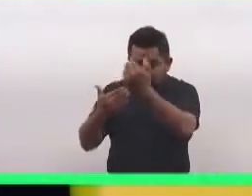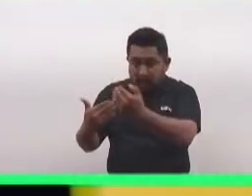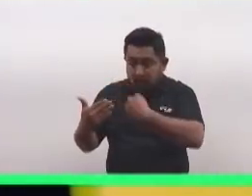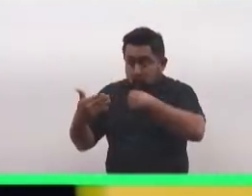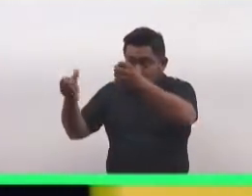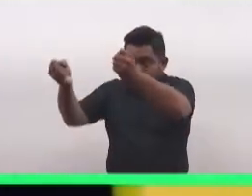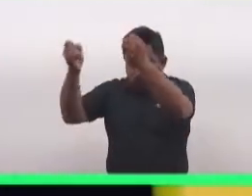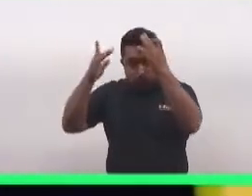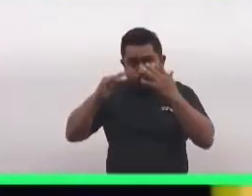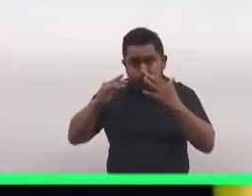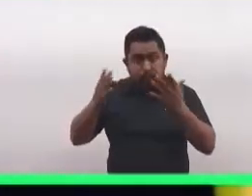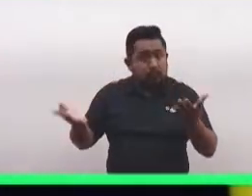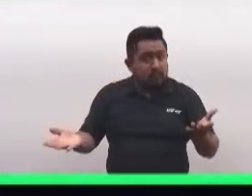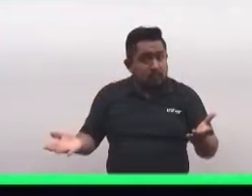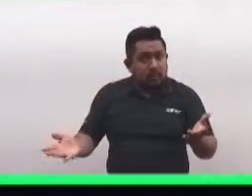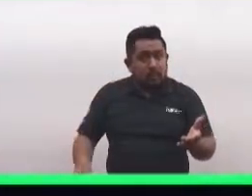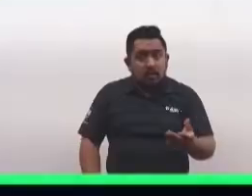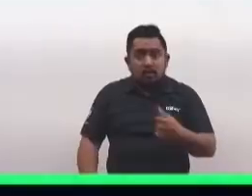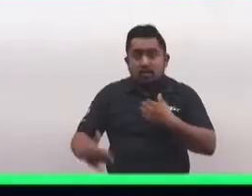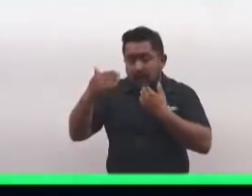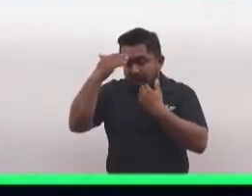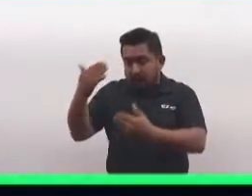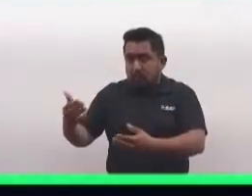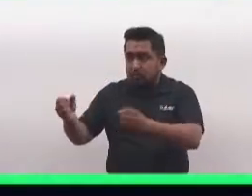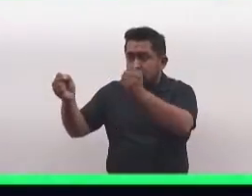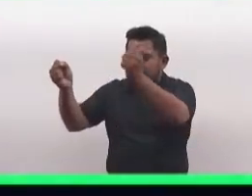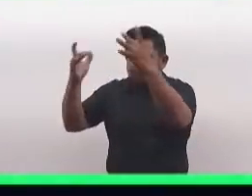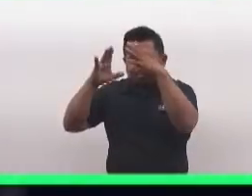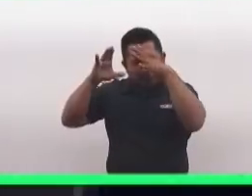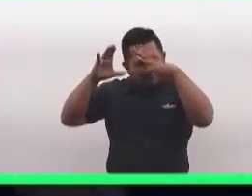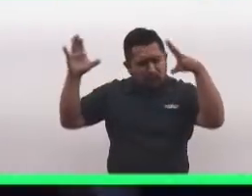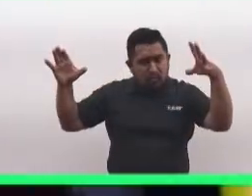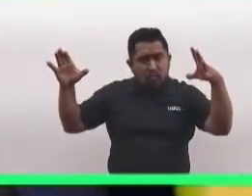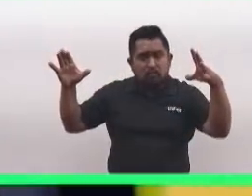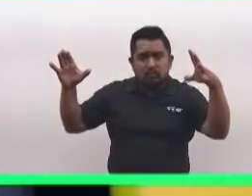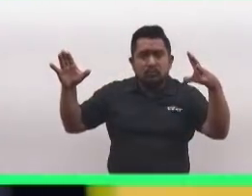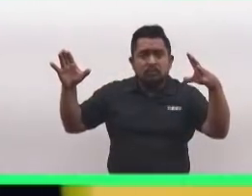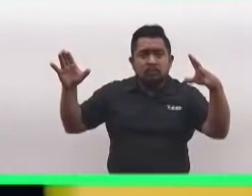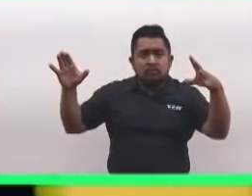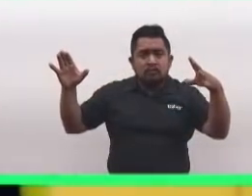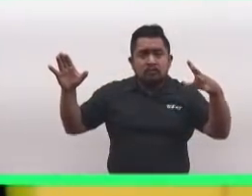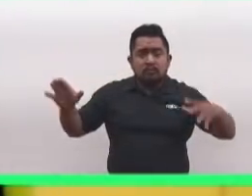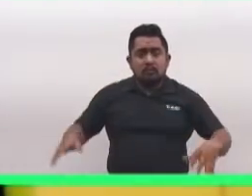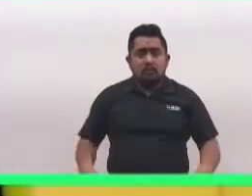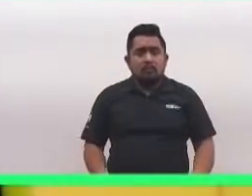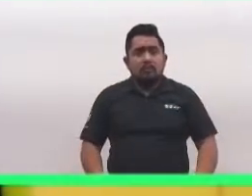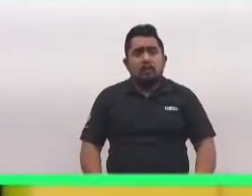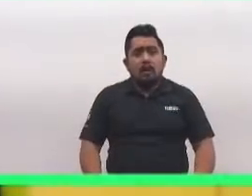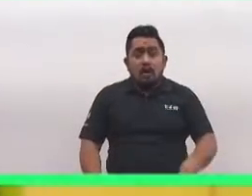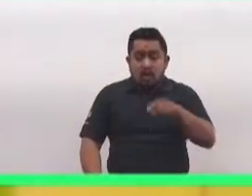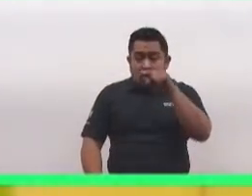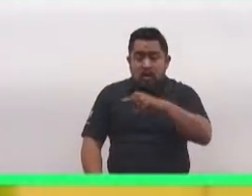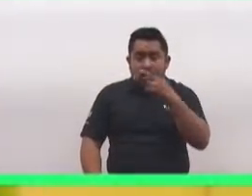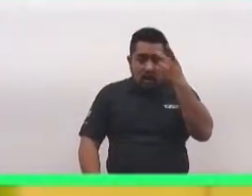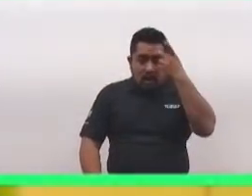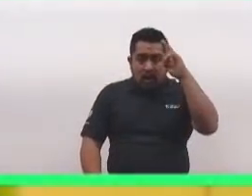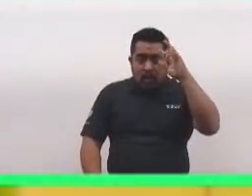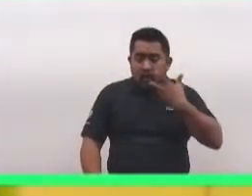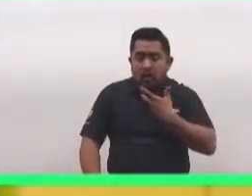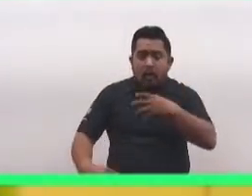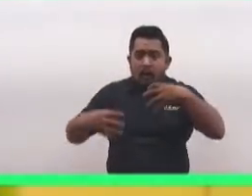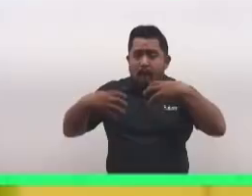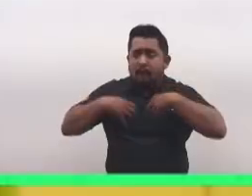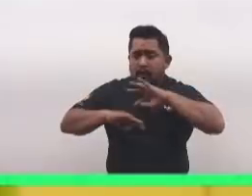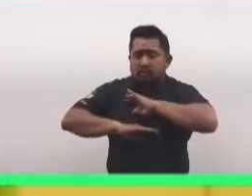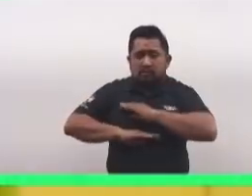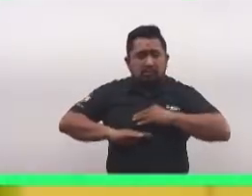bendición la obediencia trae abundancia dígalo conmigo la obediencia es por eso que no estamos disfrutando la vida